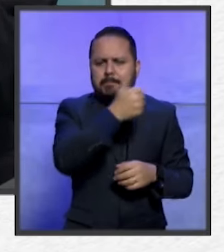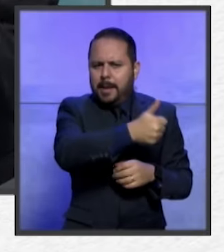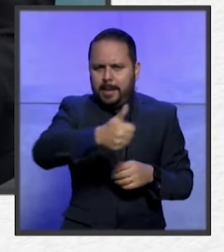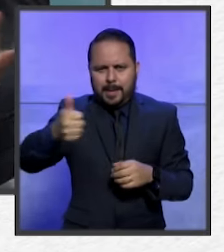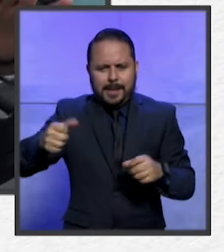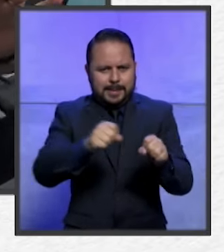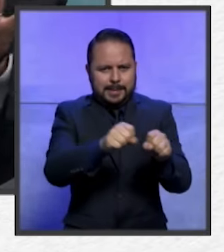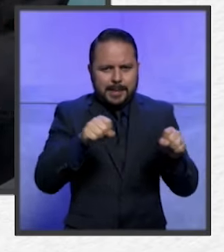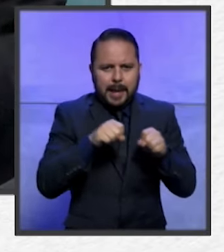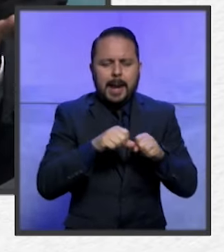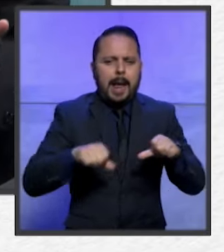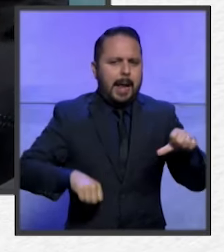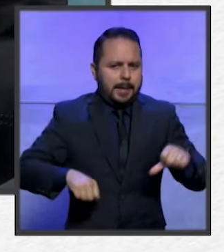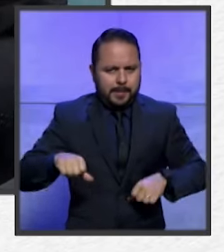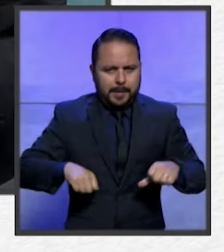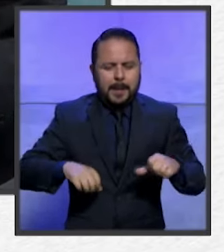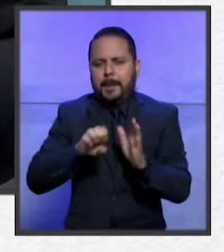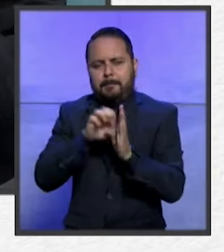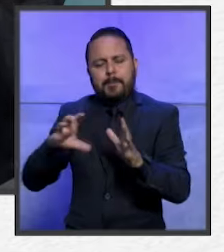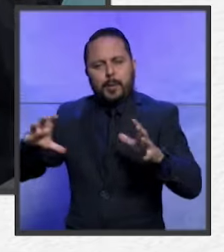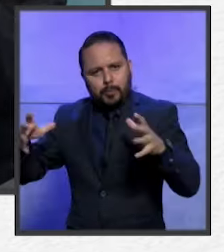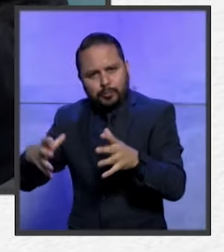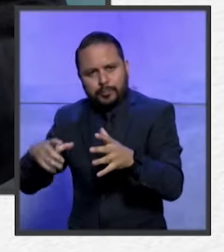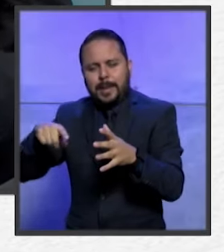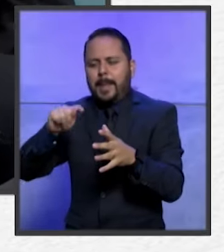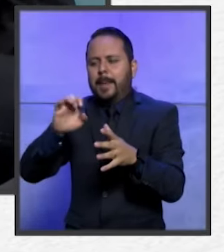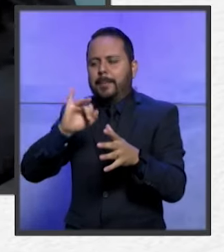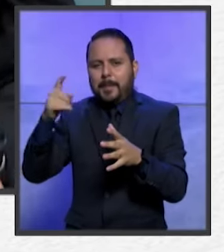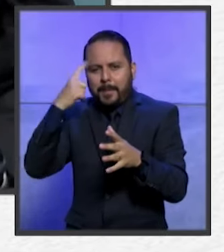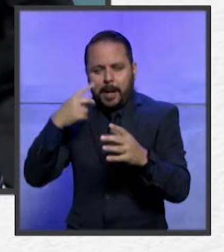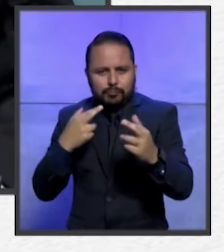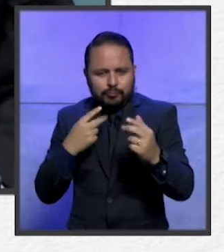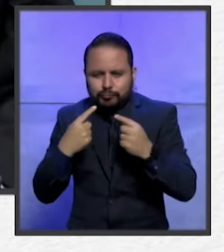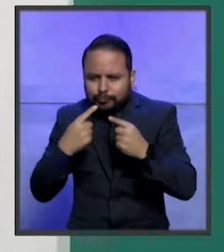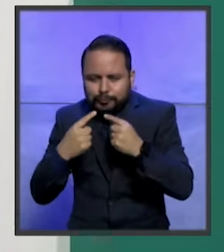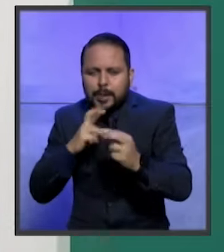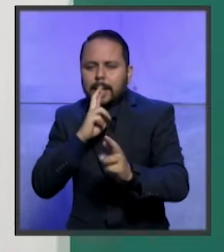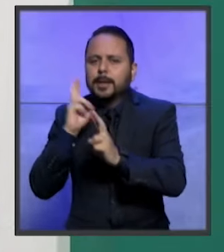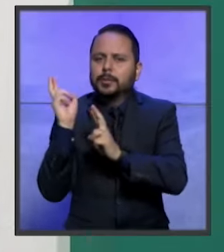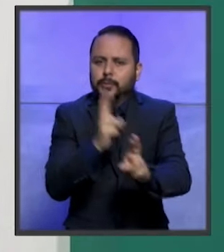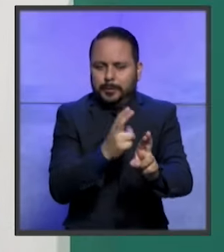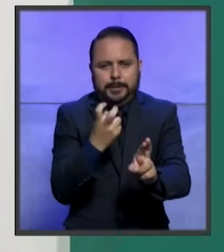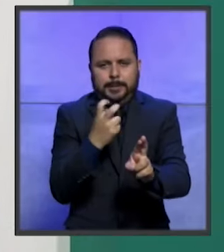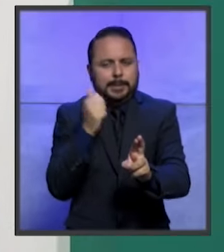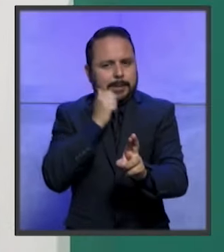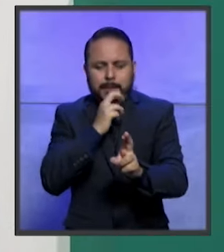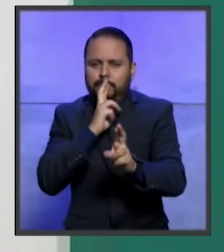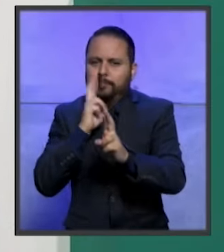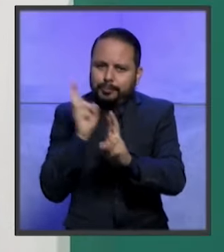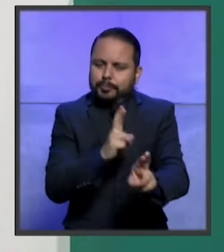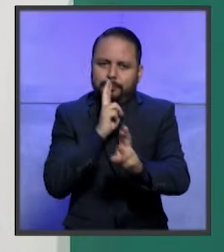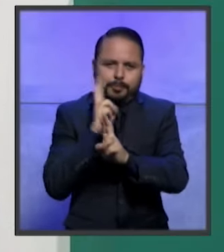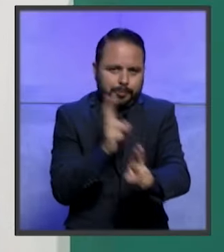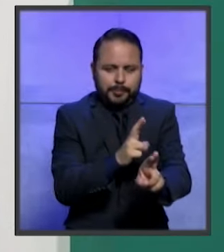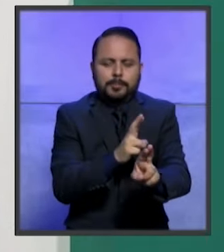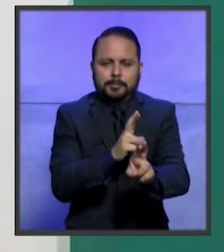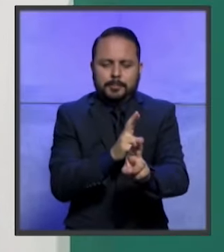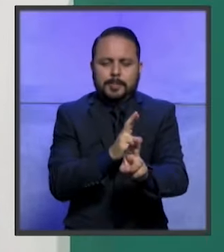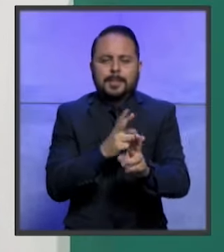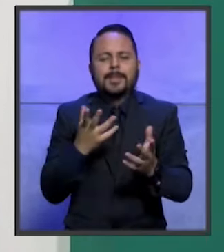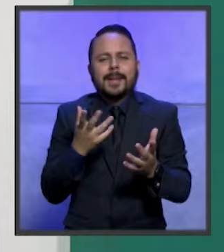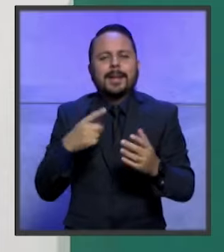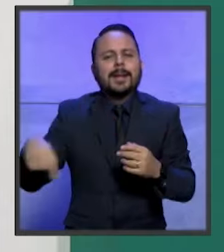actividad sustantiva en el tribunal electoral es la resolución de los medios deción y entonces es más bien